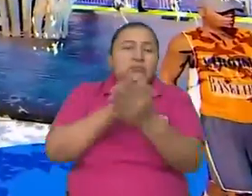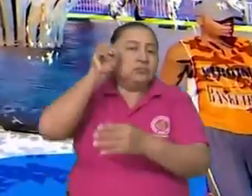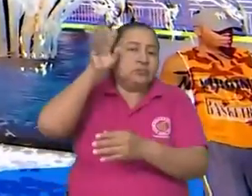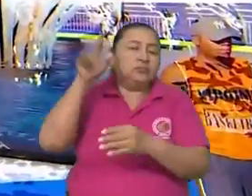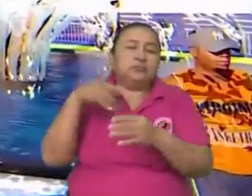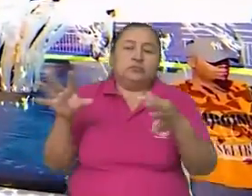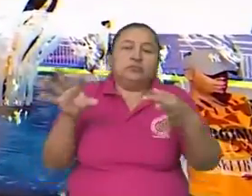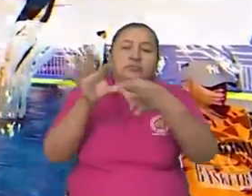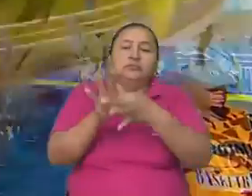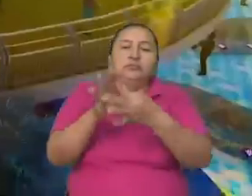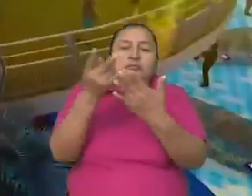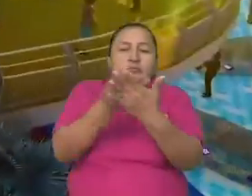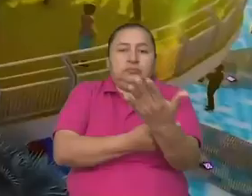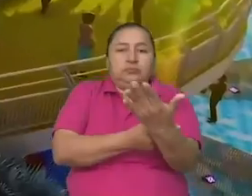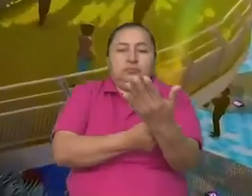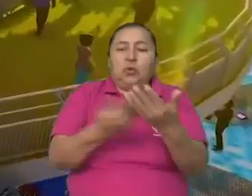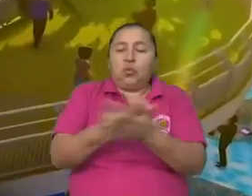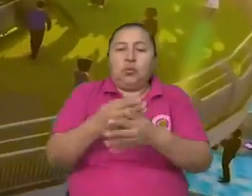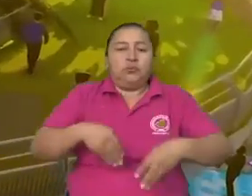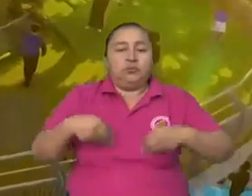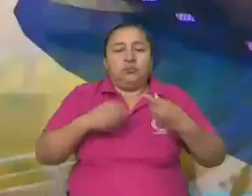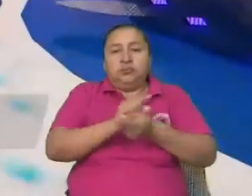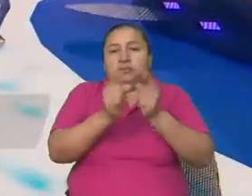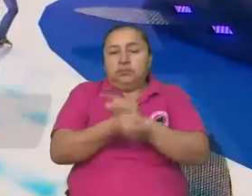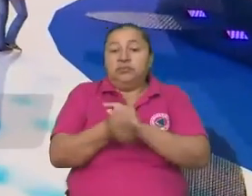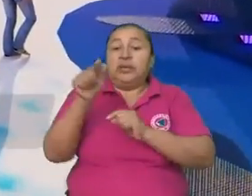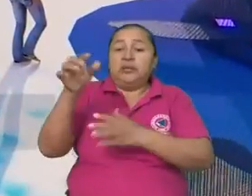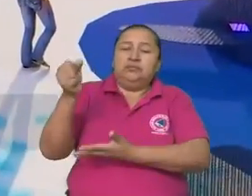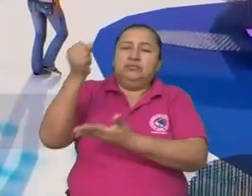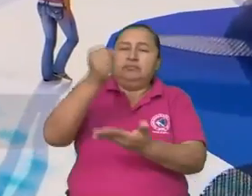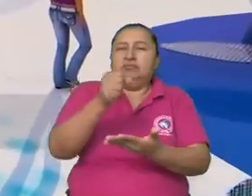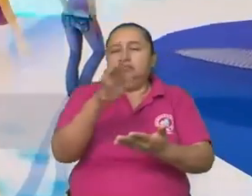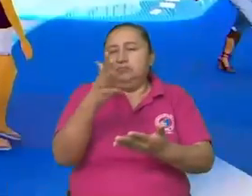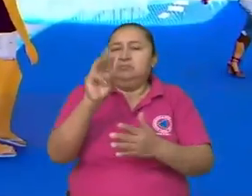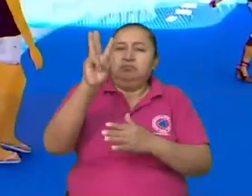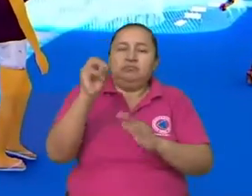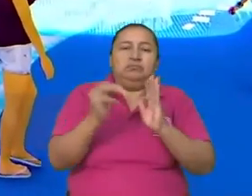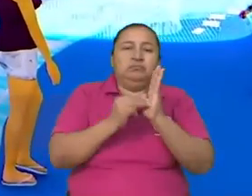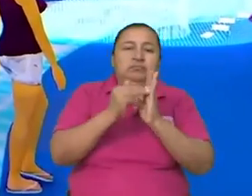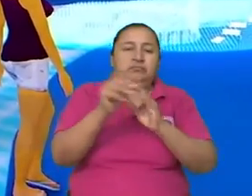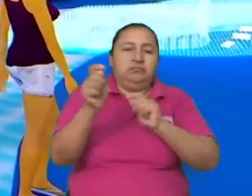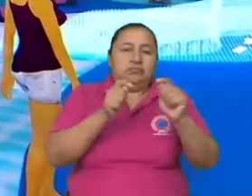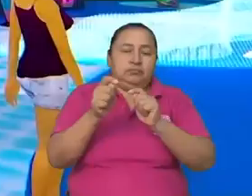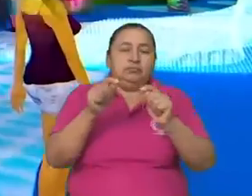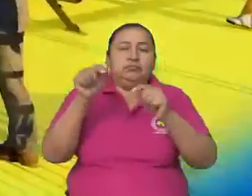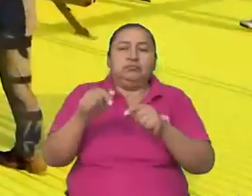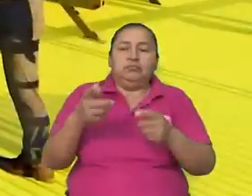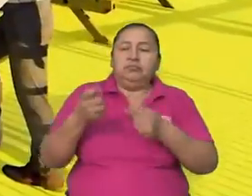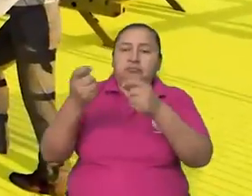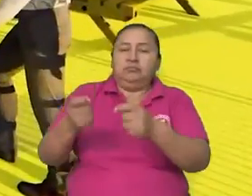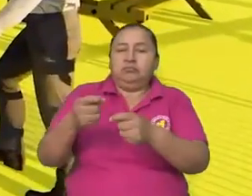va a conectarse con el proyecto de modernización del puerto. Esa es una inversión aproximadamente de 30 millones de dólares. Está en manos